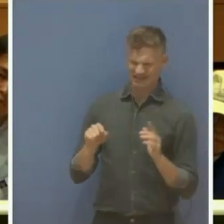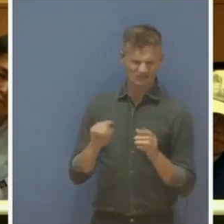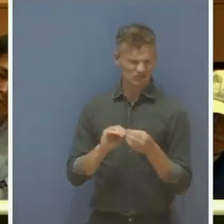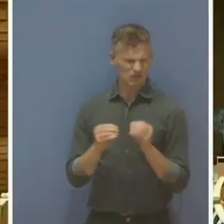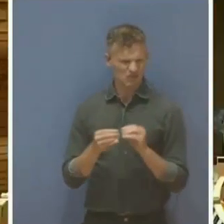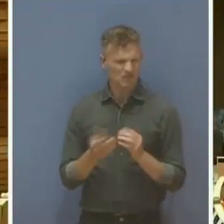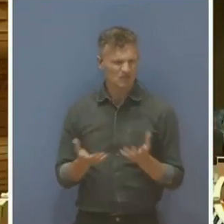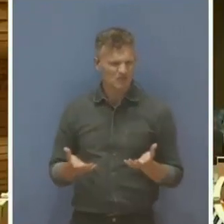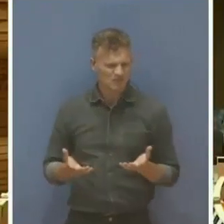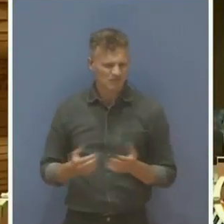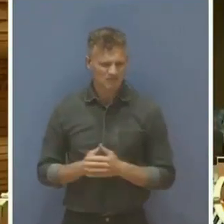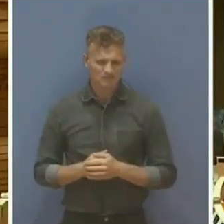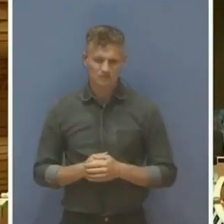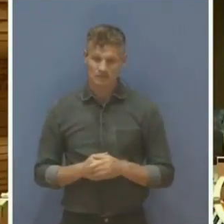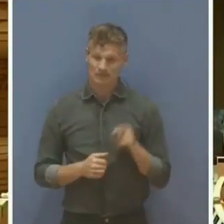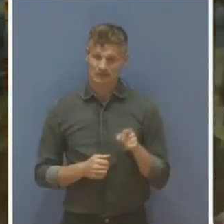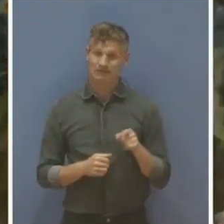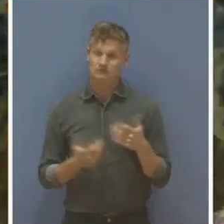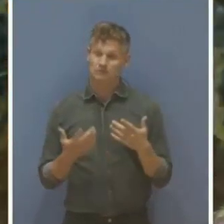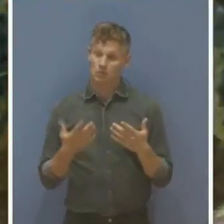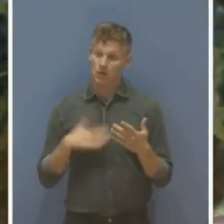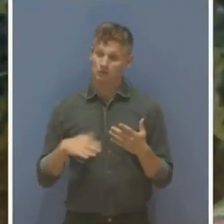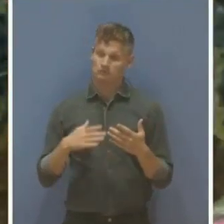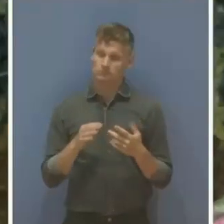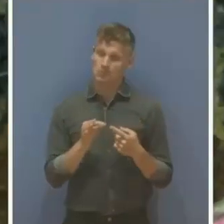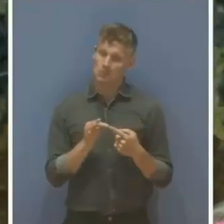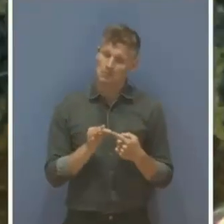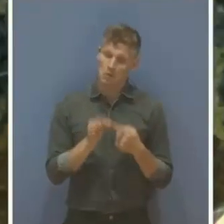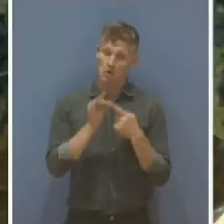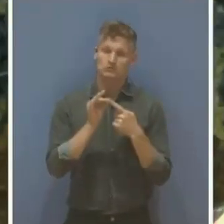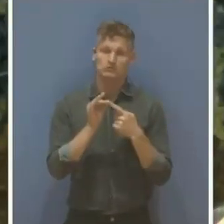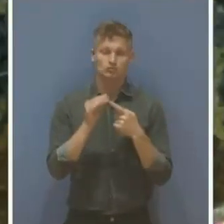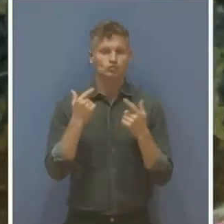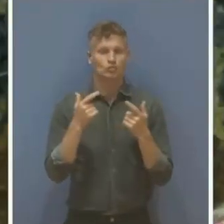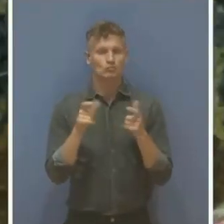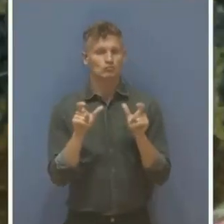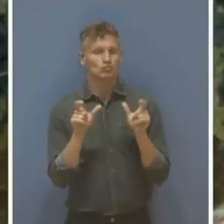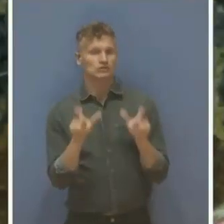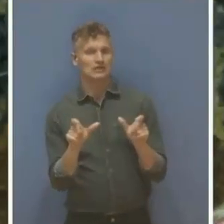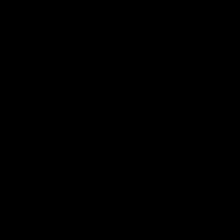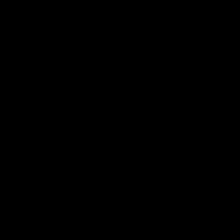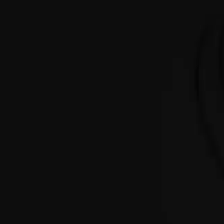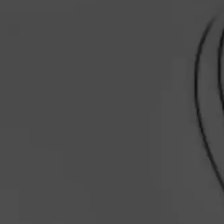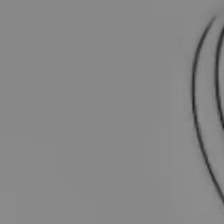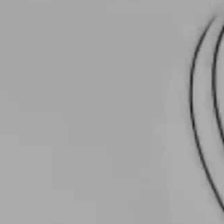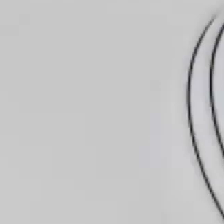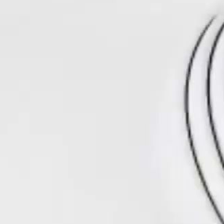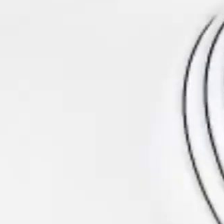esta materia. Muchas gracias. Thank you for your Muchas gracias por su intervención.